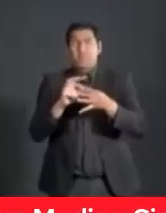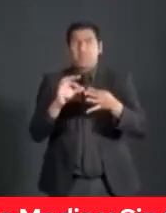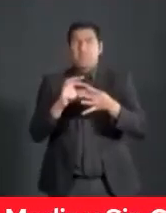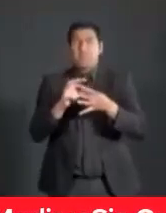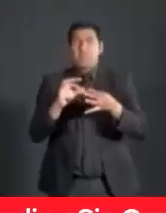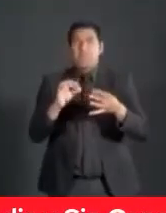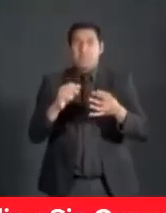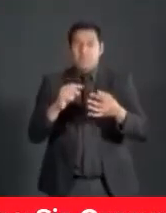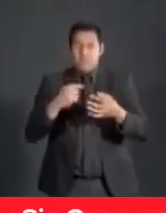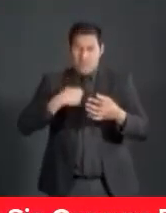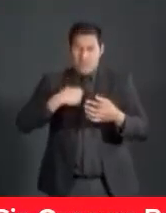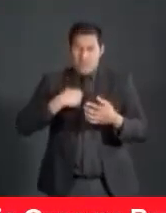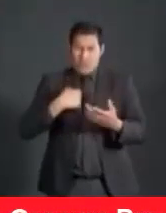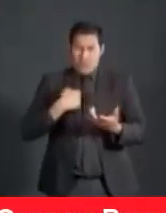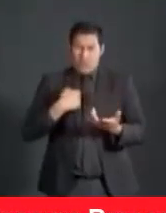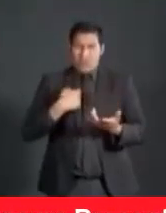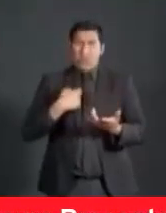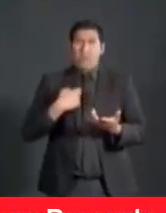10 compromisos